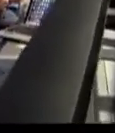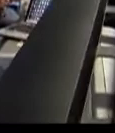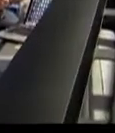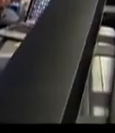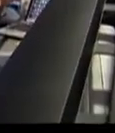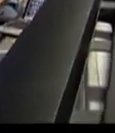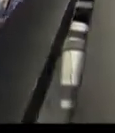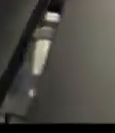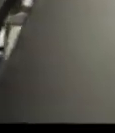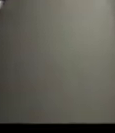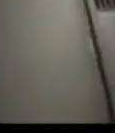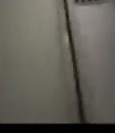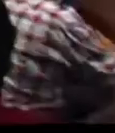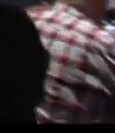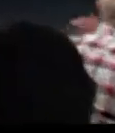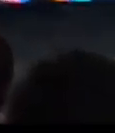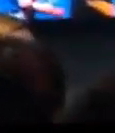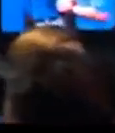Mars. Got thumbnails.